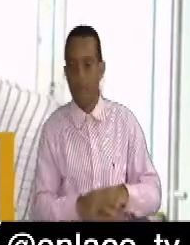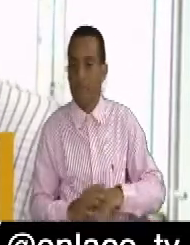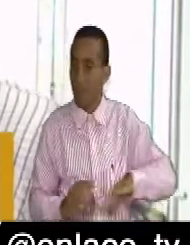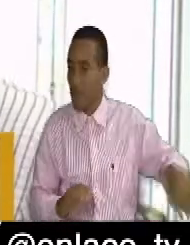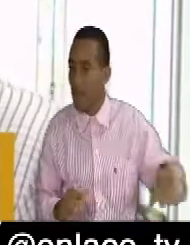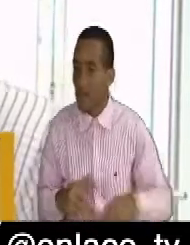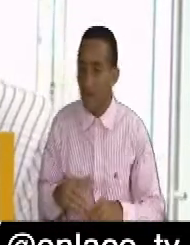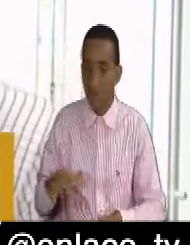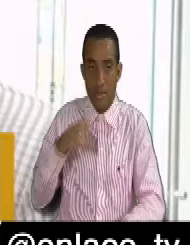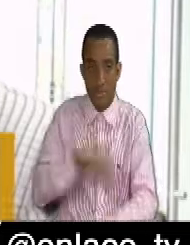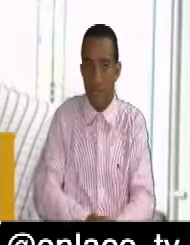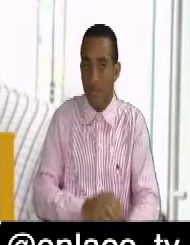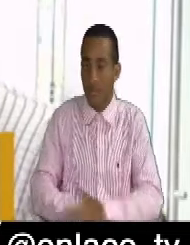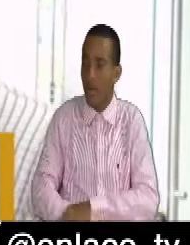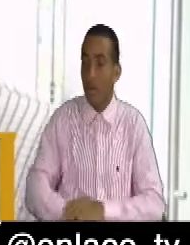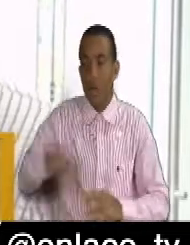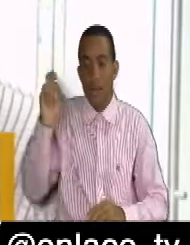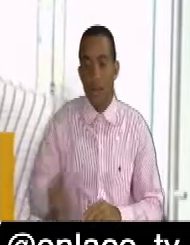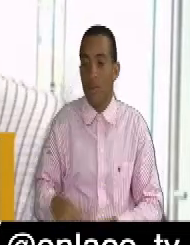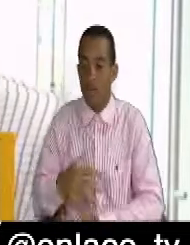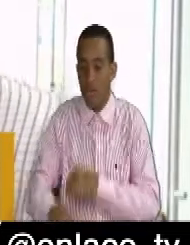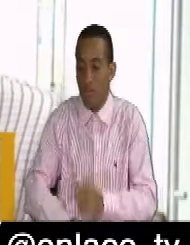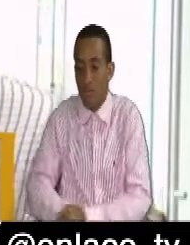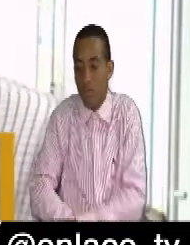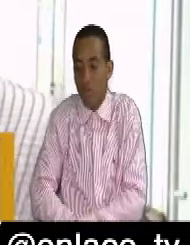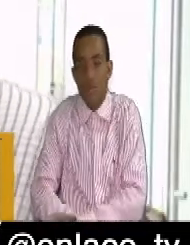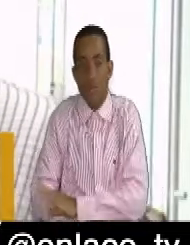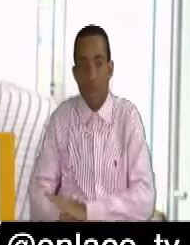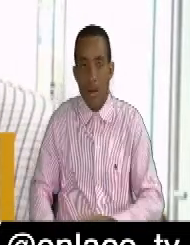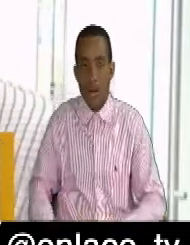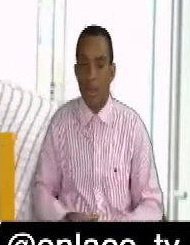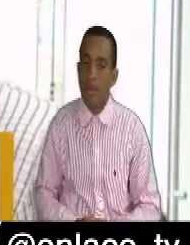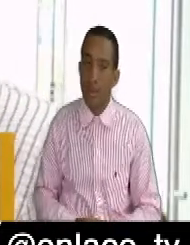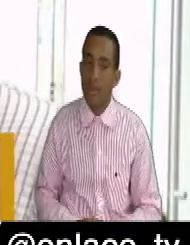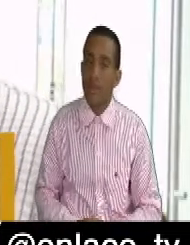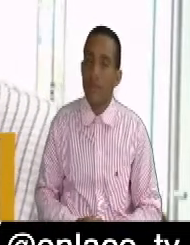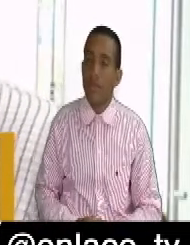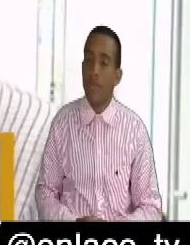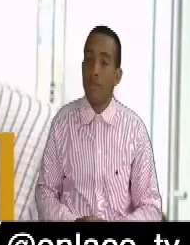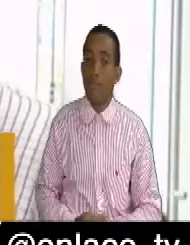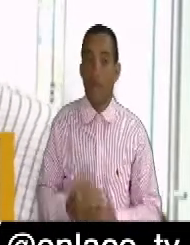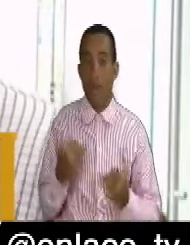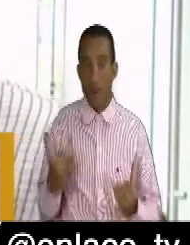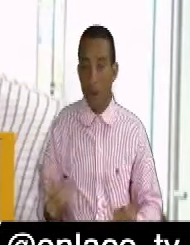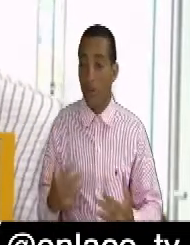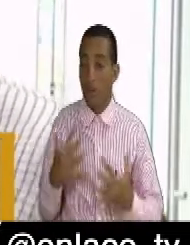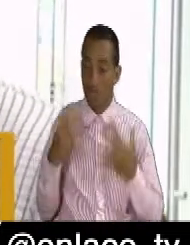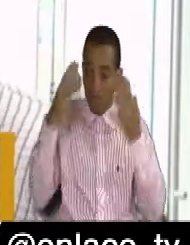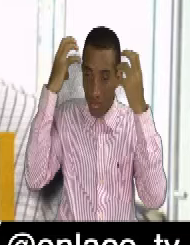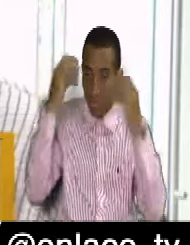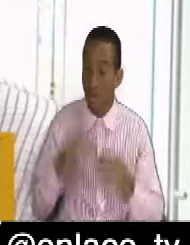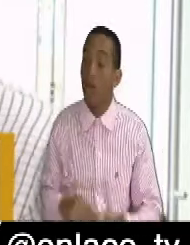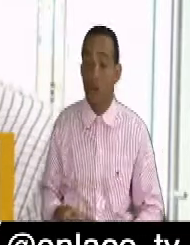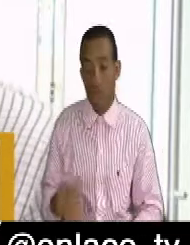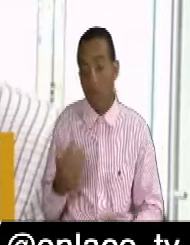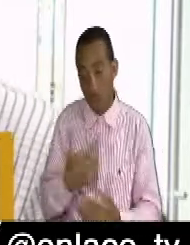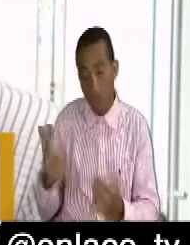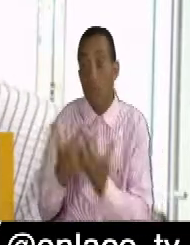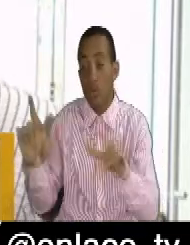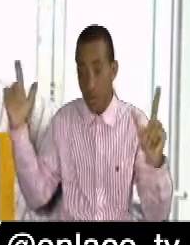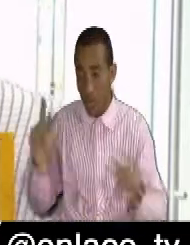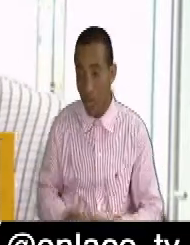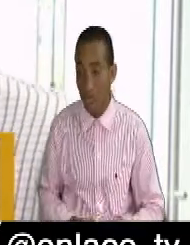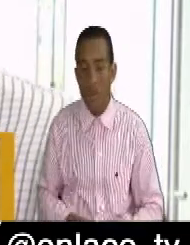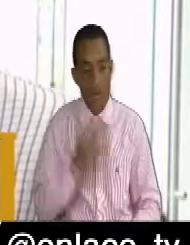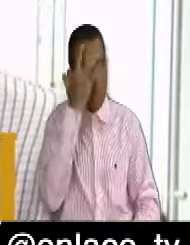tenían esposado, que no, que tenían que usar la fuerza y ya. Entonces, en el momento, pues uno le da rabia y yo le dije que lo soltaran, que por qué, y entonces